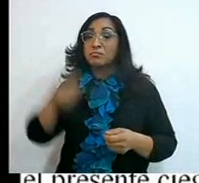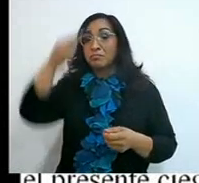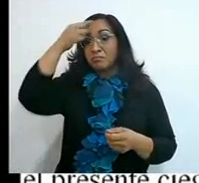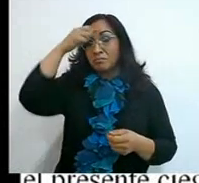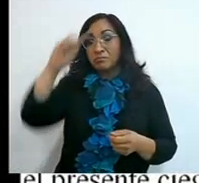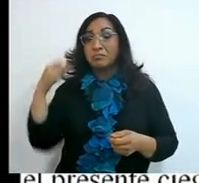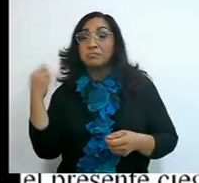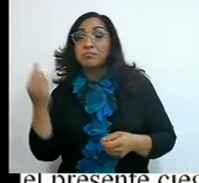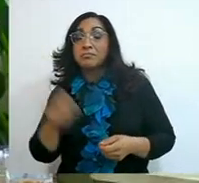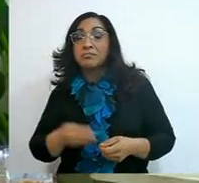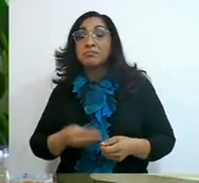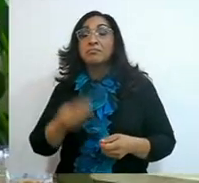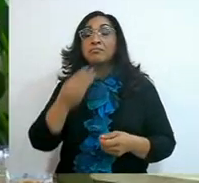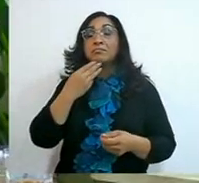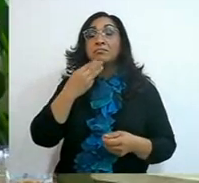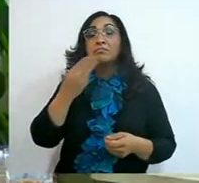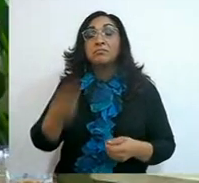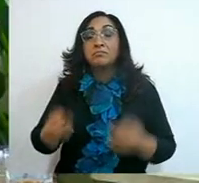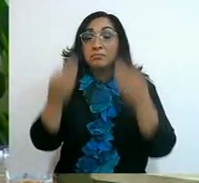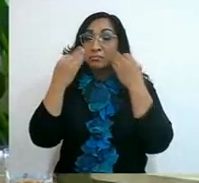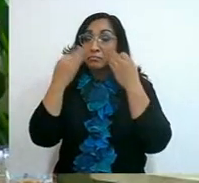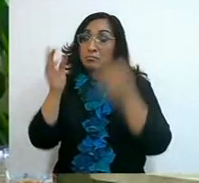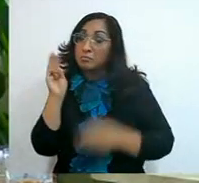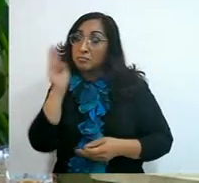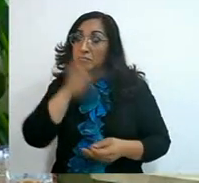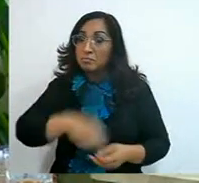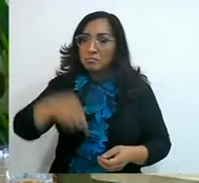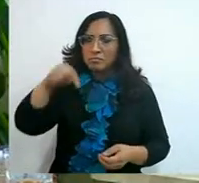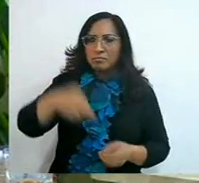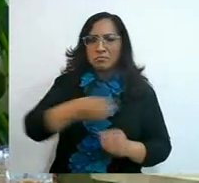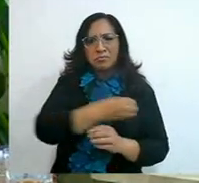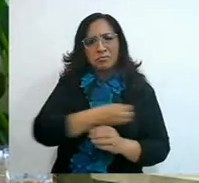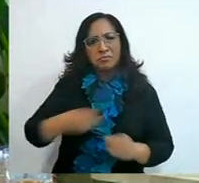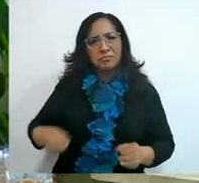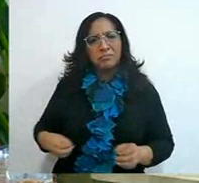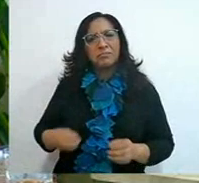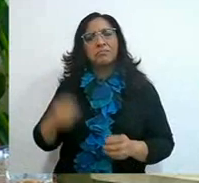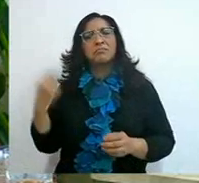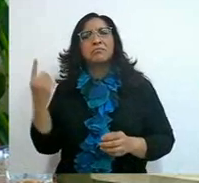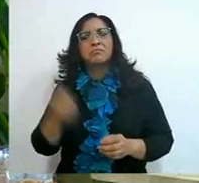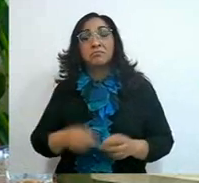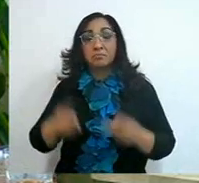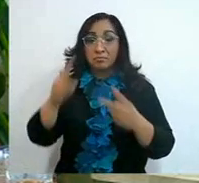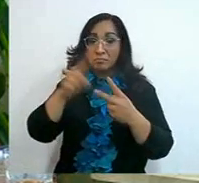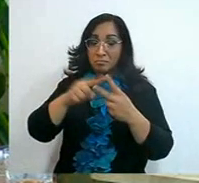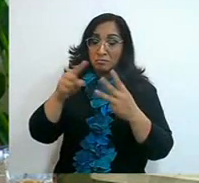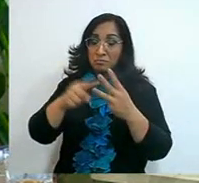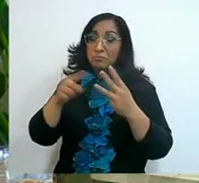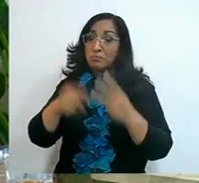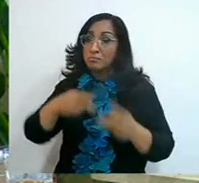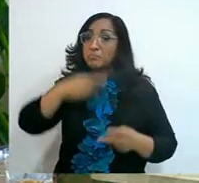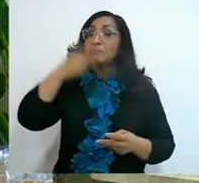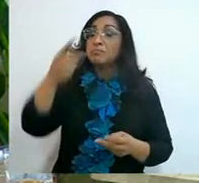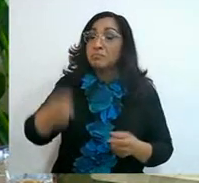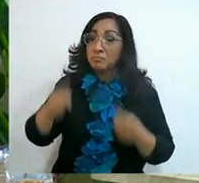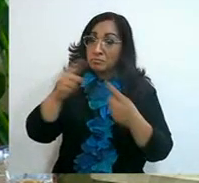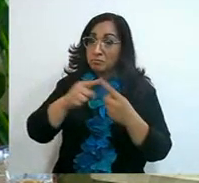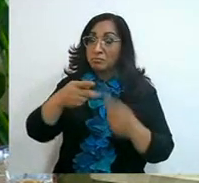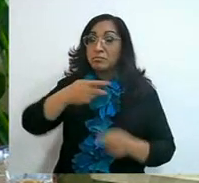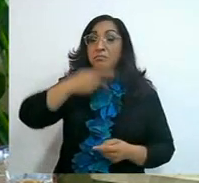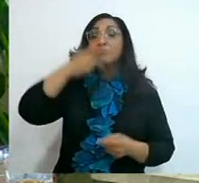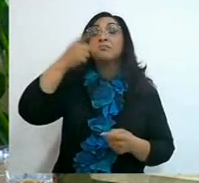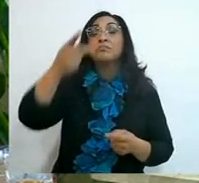falso. Este mandamiento tiene un fundamento en tres palabras: